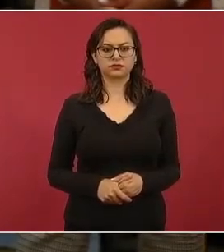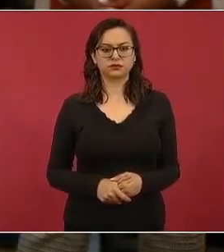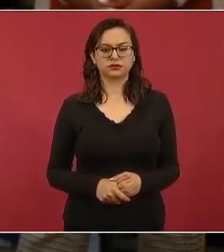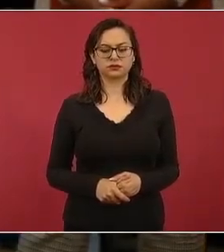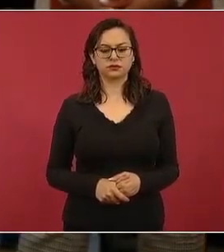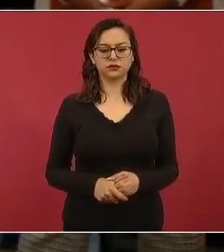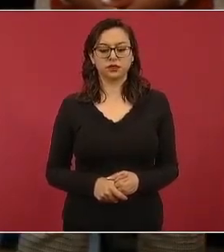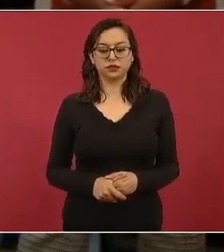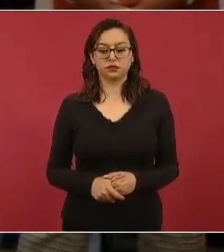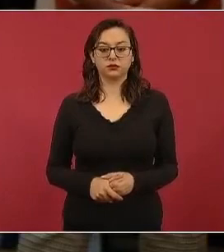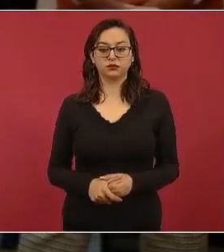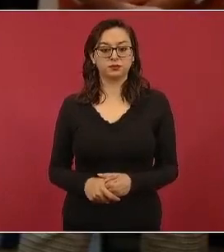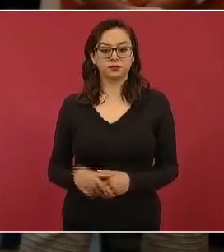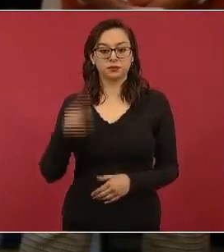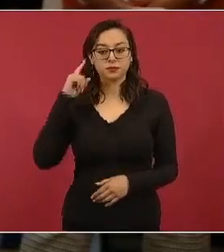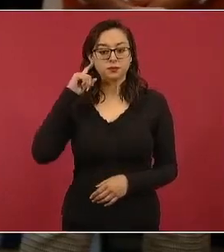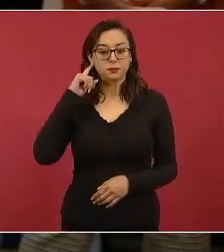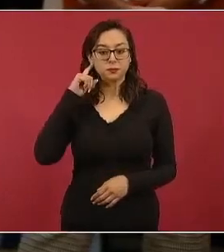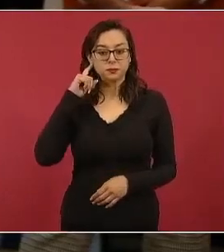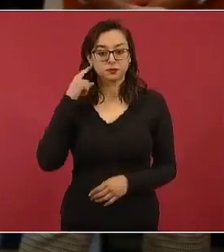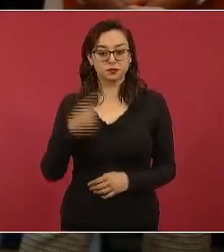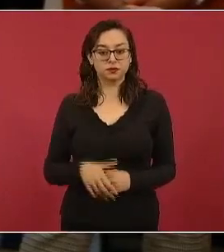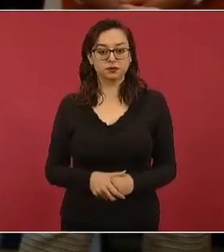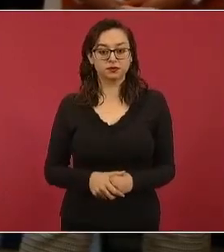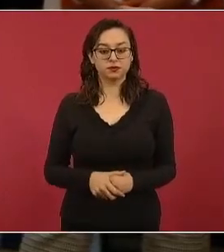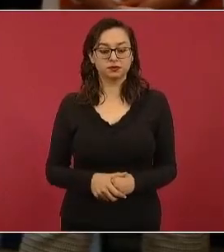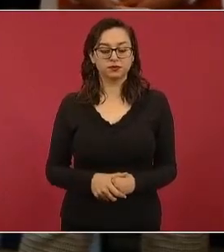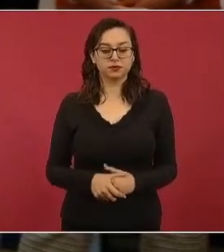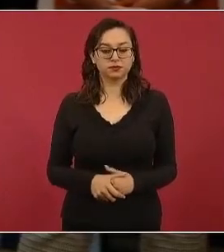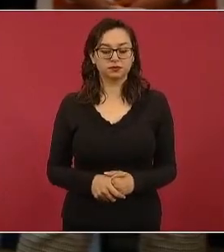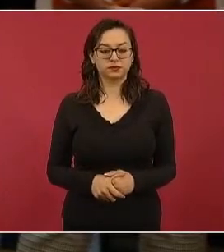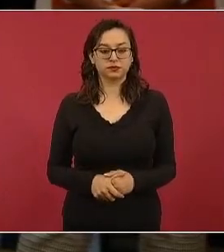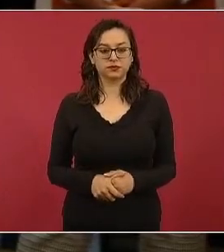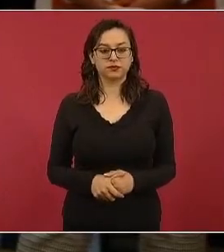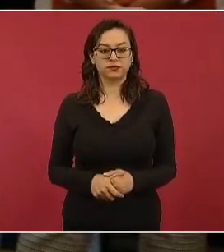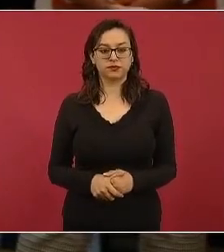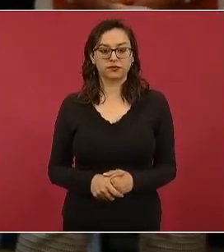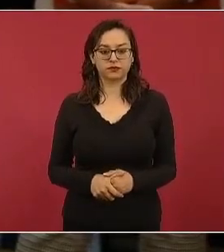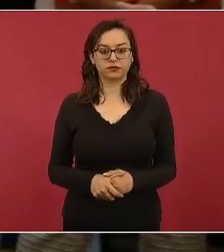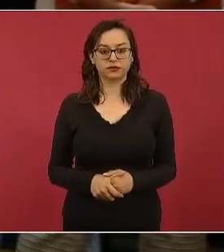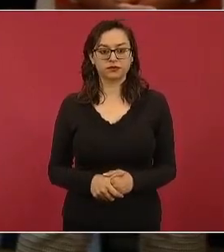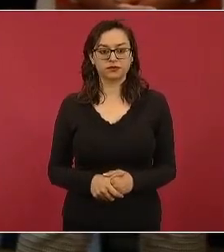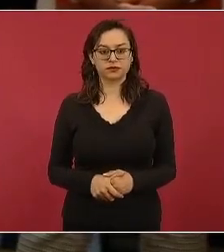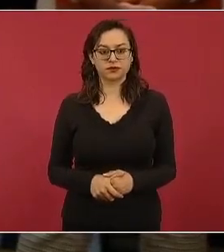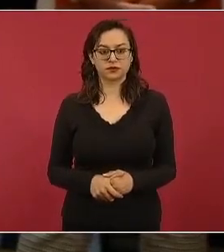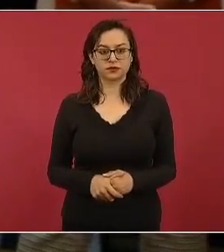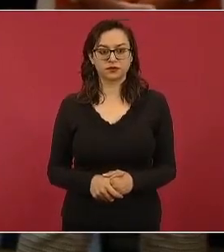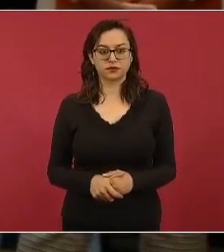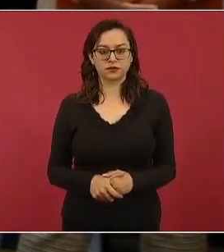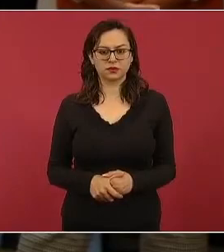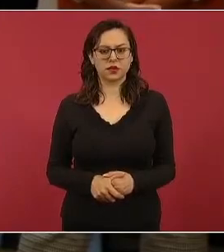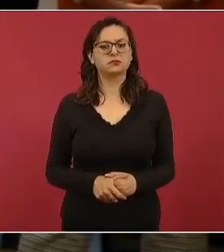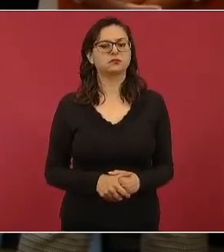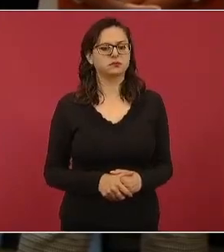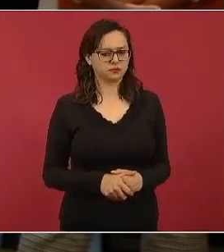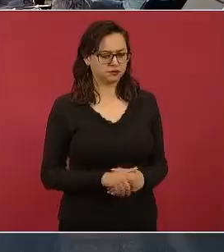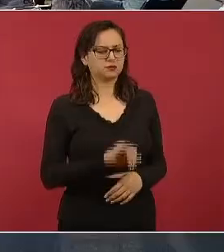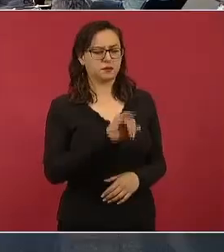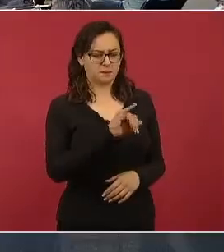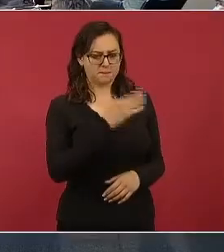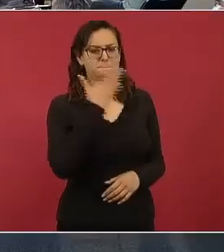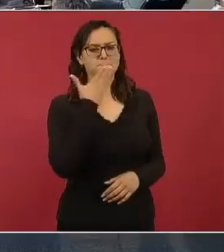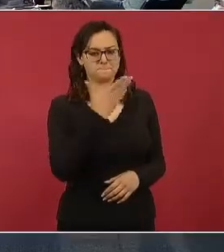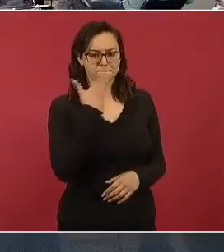metalúrgica donde se procesa el cobre de Cananea y Nacosari, me pidieron que le comunicara pues, su problema y pedirle su intervención.